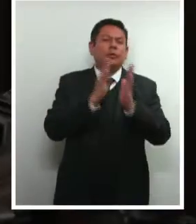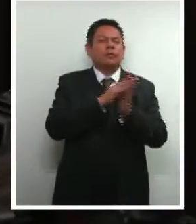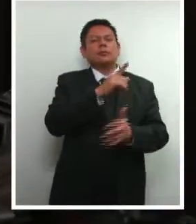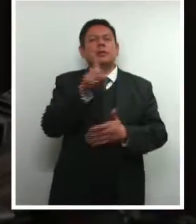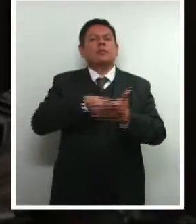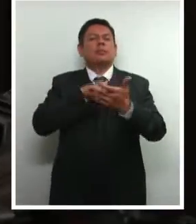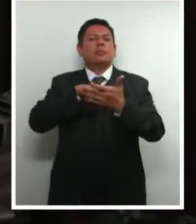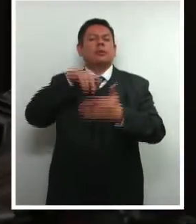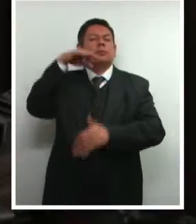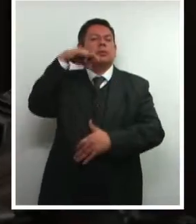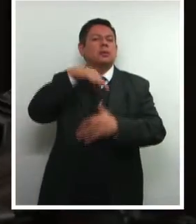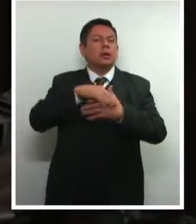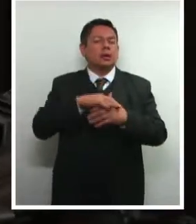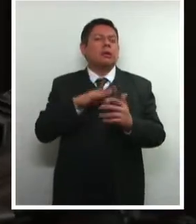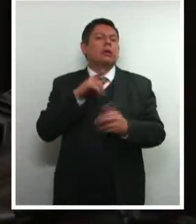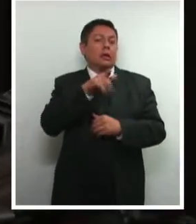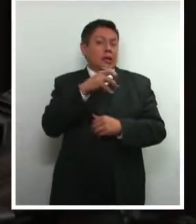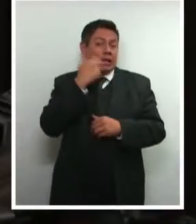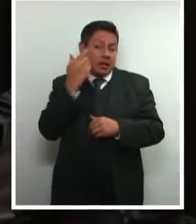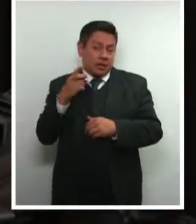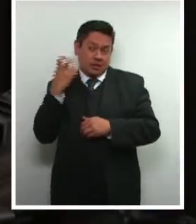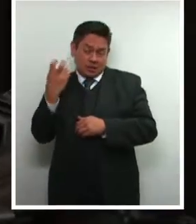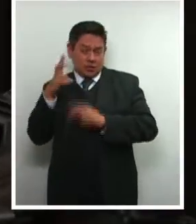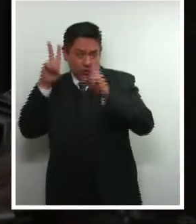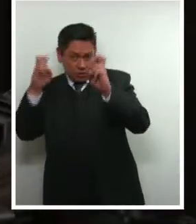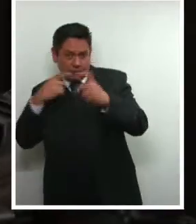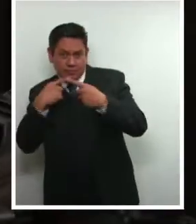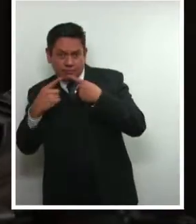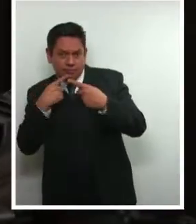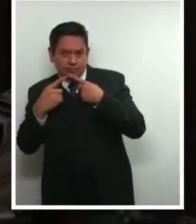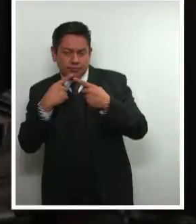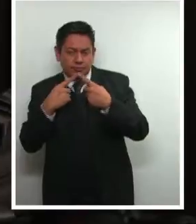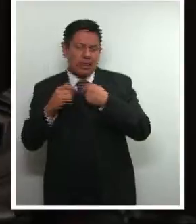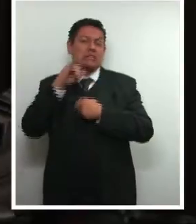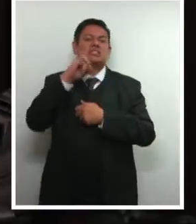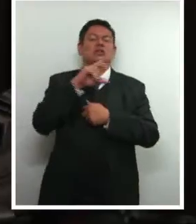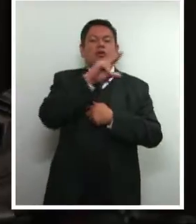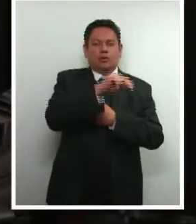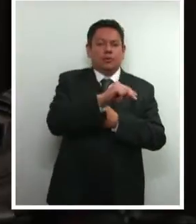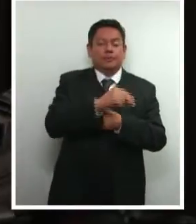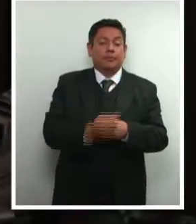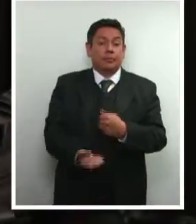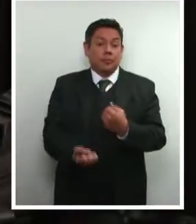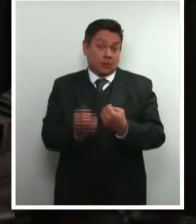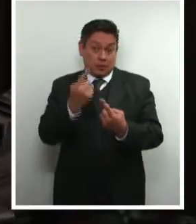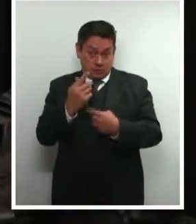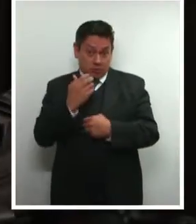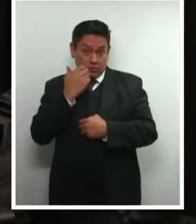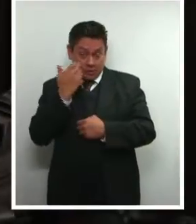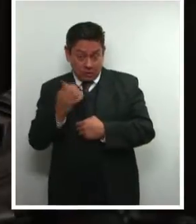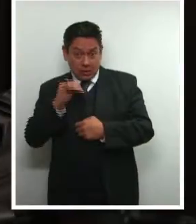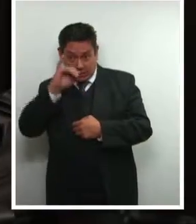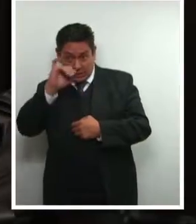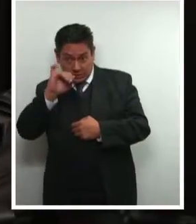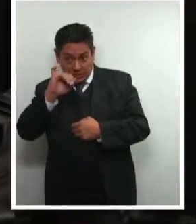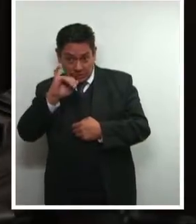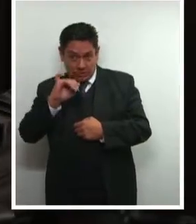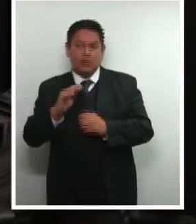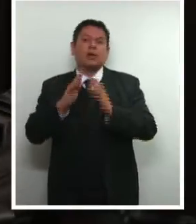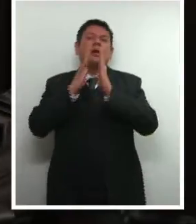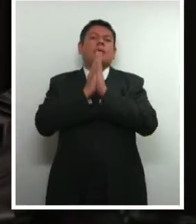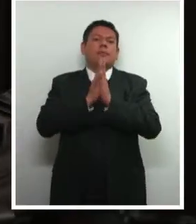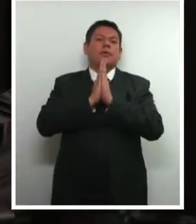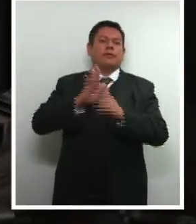se consulta a la Asamblea si se admite a discusión la propuesta presentada. Las y los constituyentes que estén por la